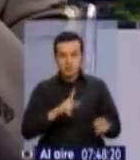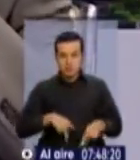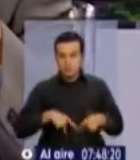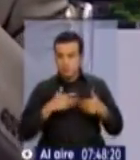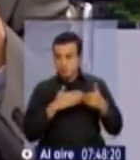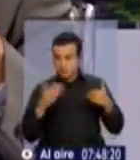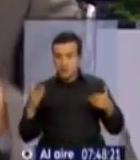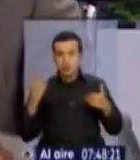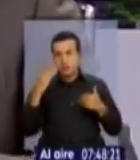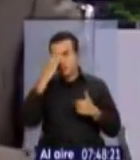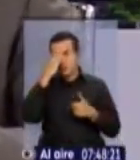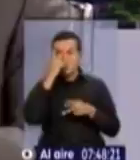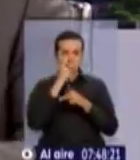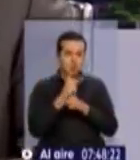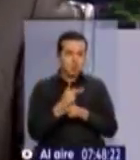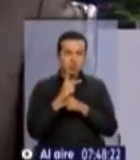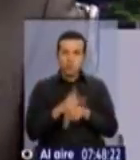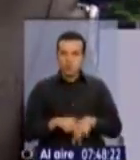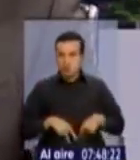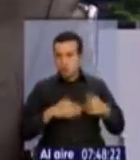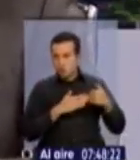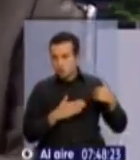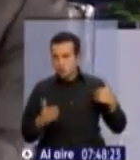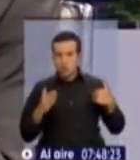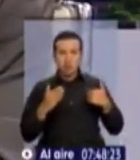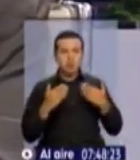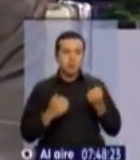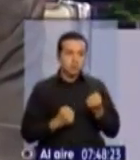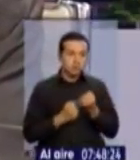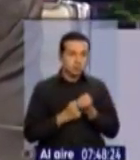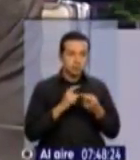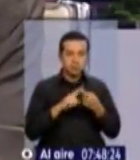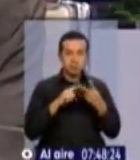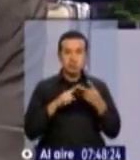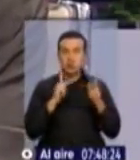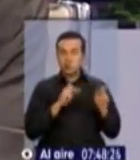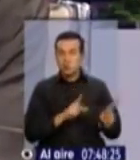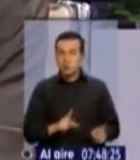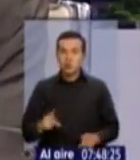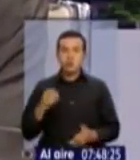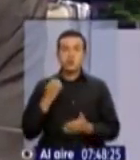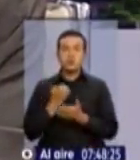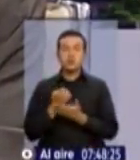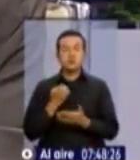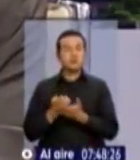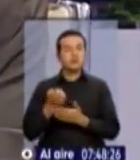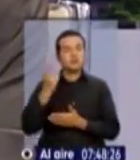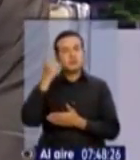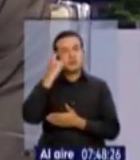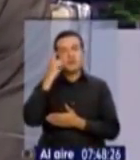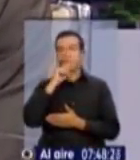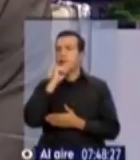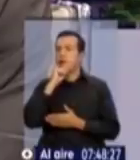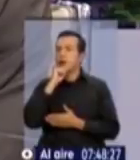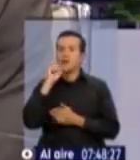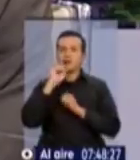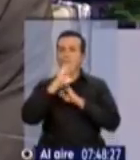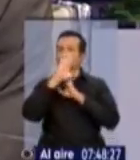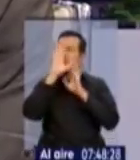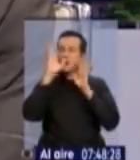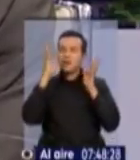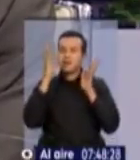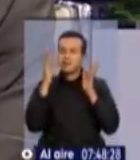protege toda una vida con este tipo de políticas en el plan económico me parece que no ha sido tan claro y diáfano el